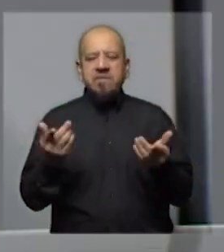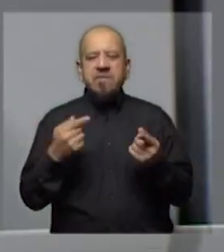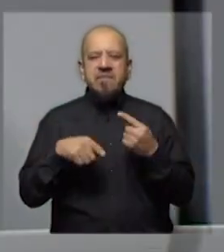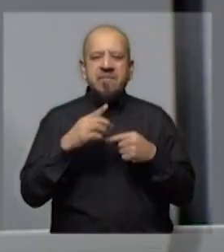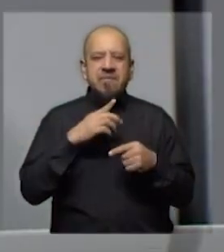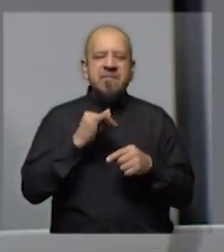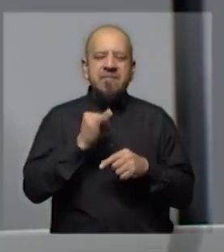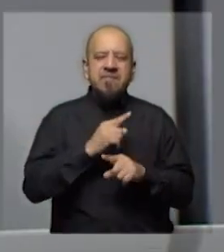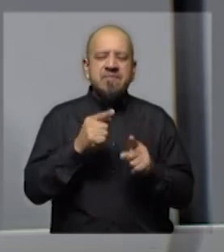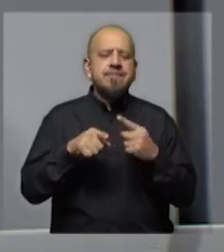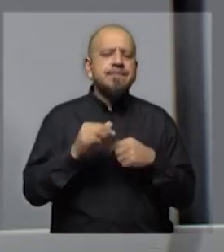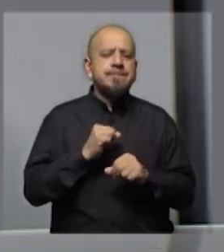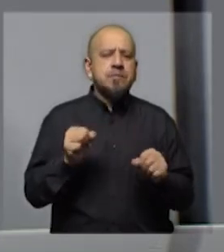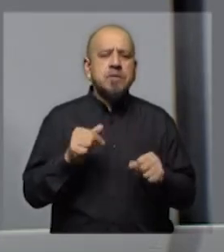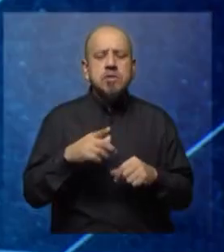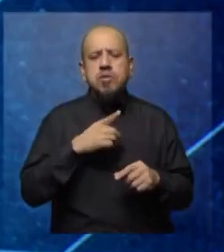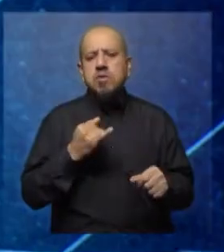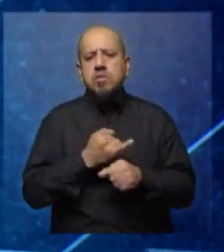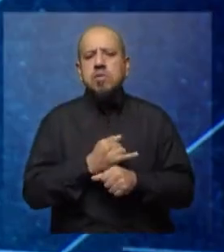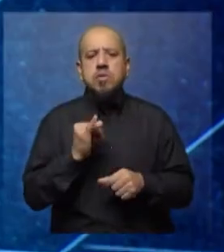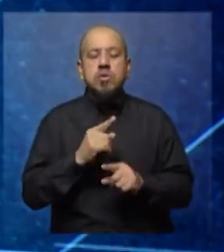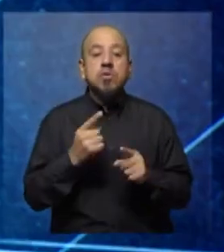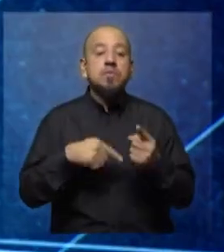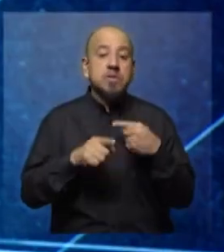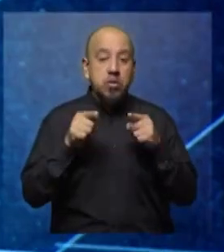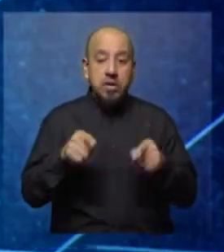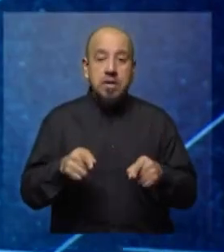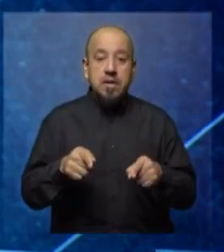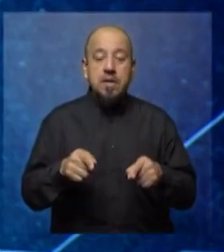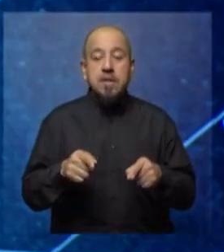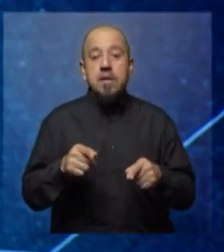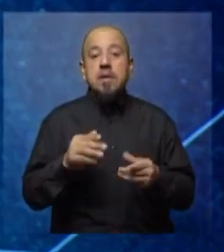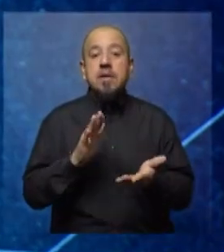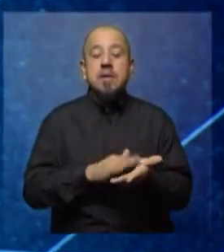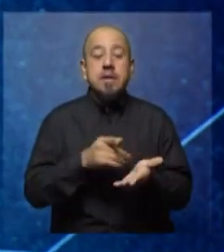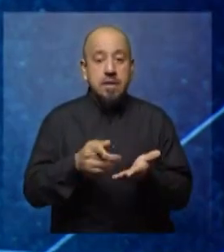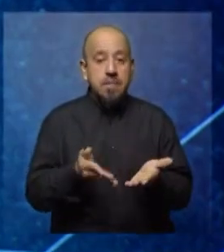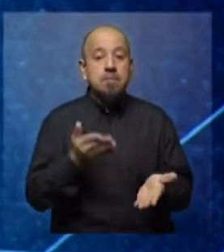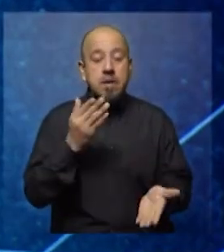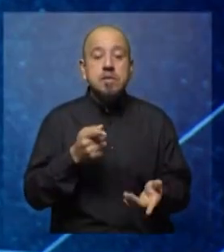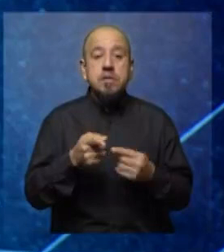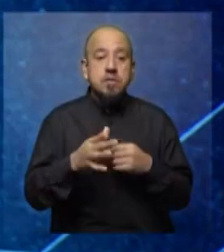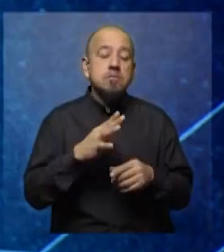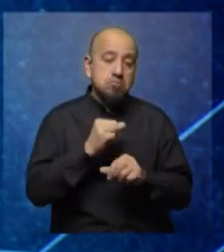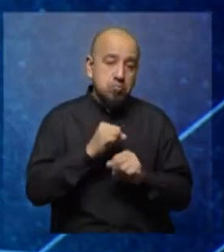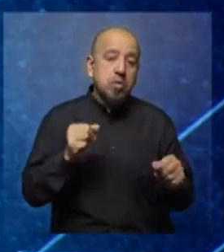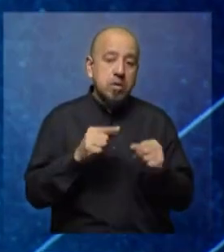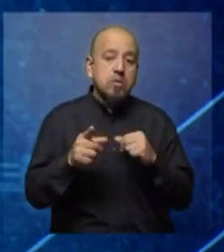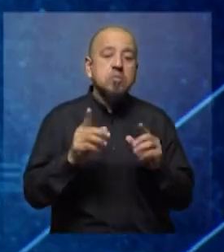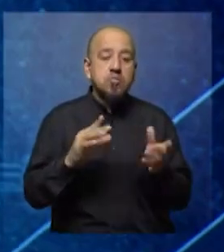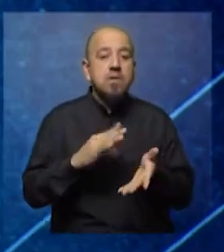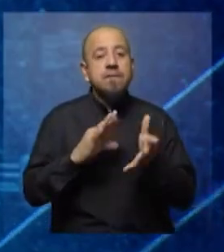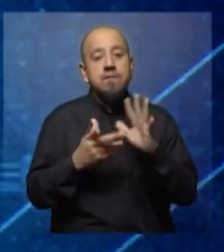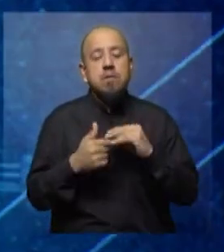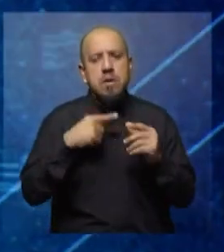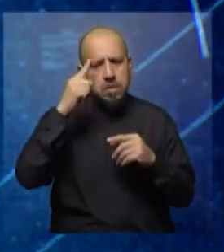acertado donde podría estar equivocado y sin embargo este último es el que está más cercano a lo que puede ser una forma